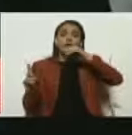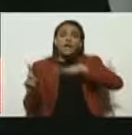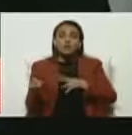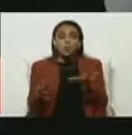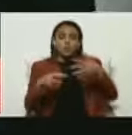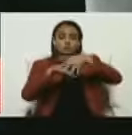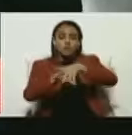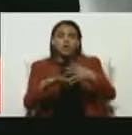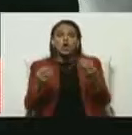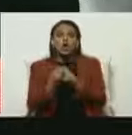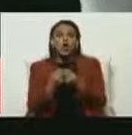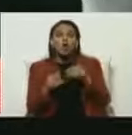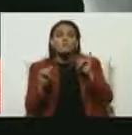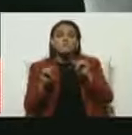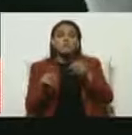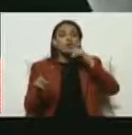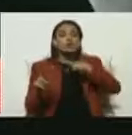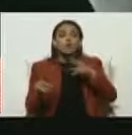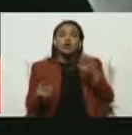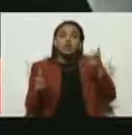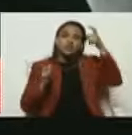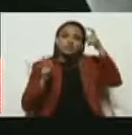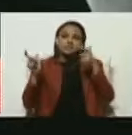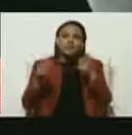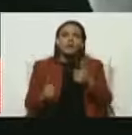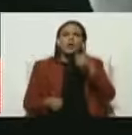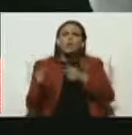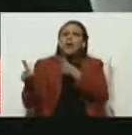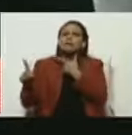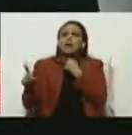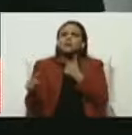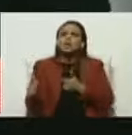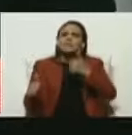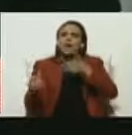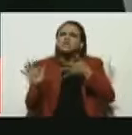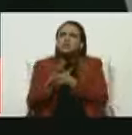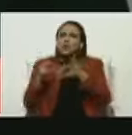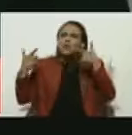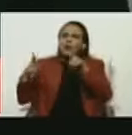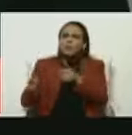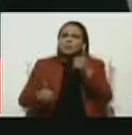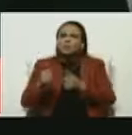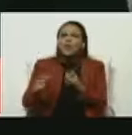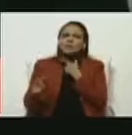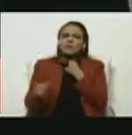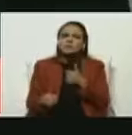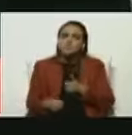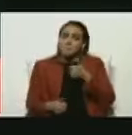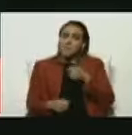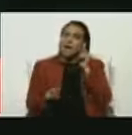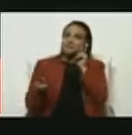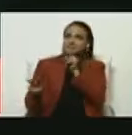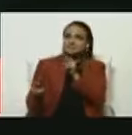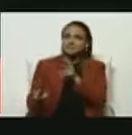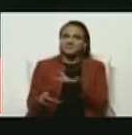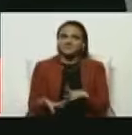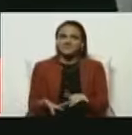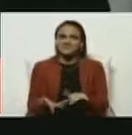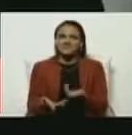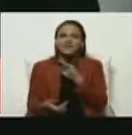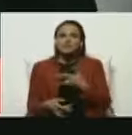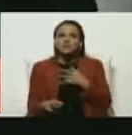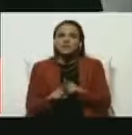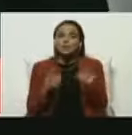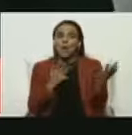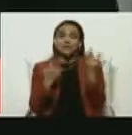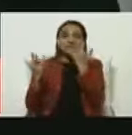la figura histórica del comandante Chávez. ¿Cuál fue el capítulo que lo hizo llorar o reír, el que más le impactó, generó pues ese sentimiento?